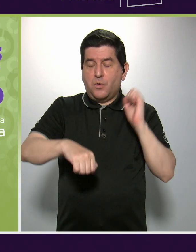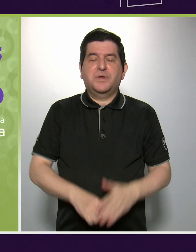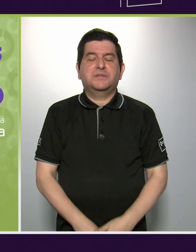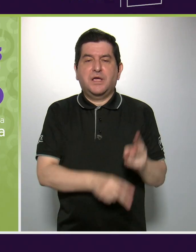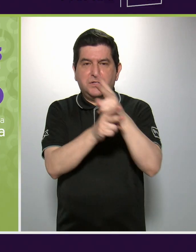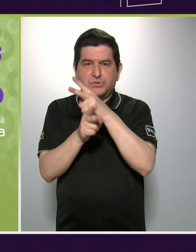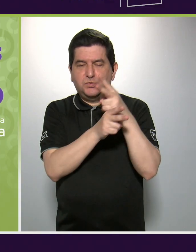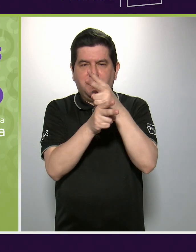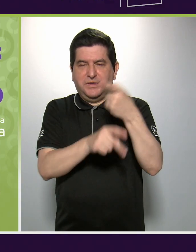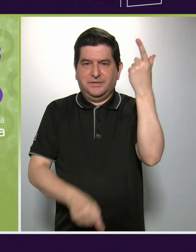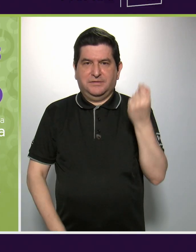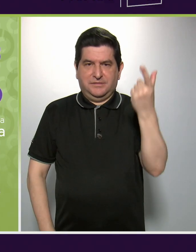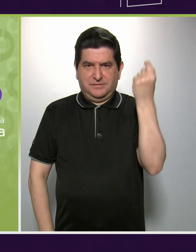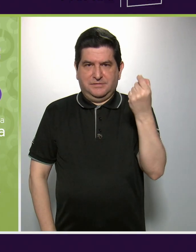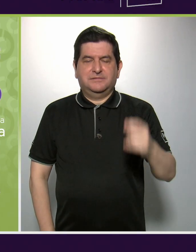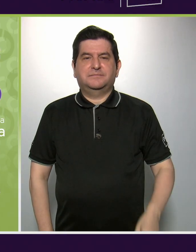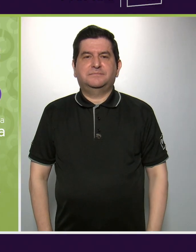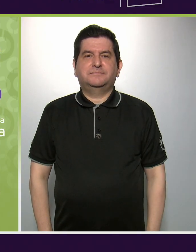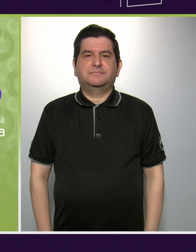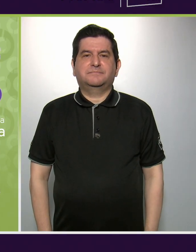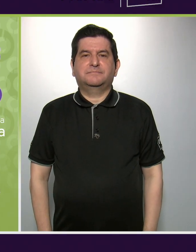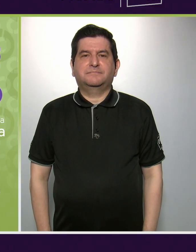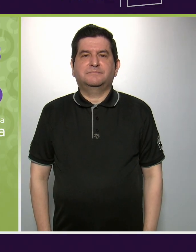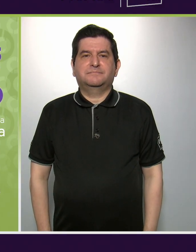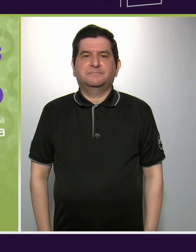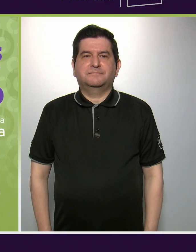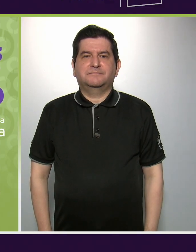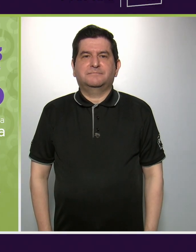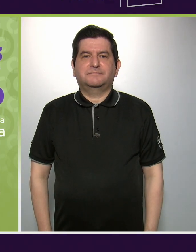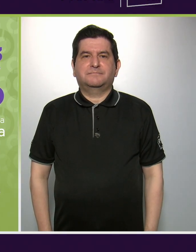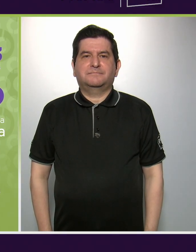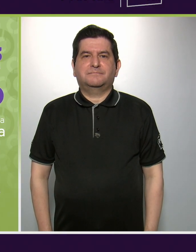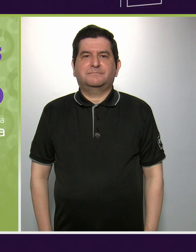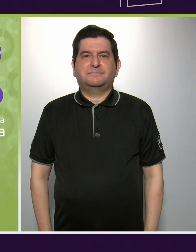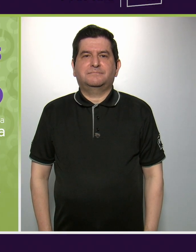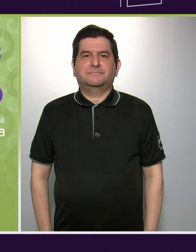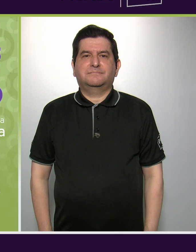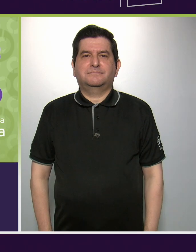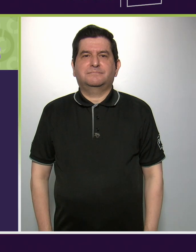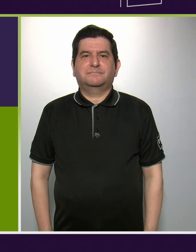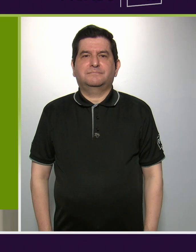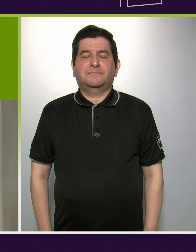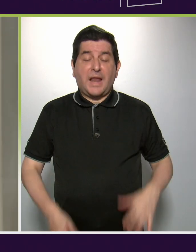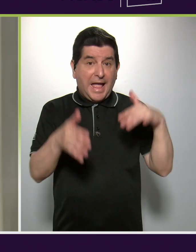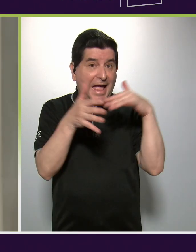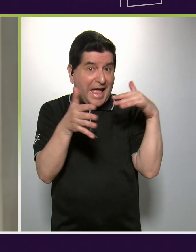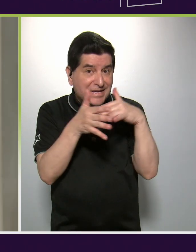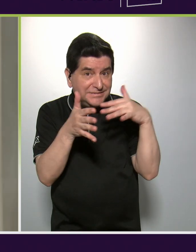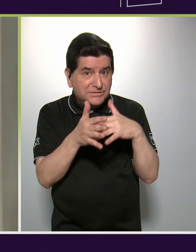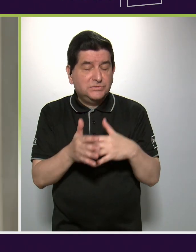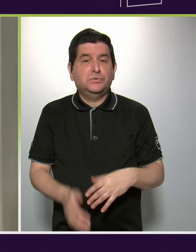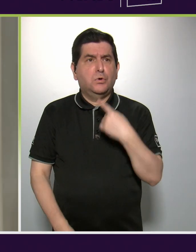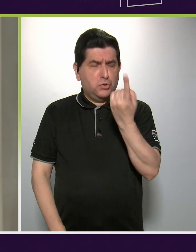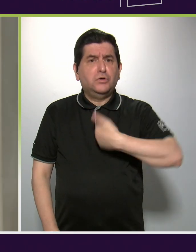la Superintendencia de Pensiones. Hay un estudio que